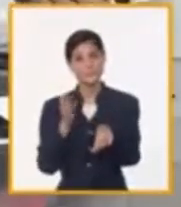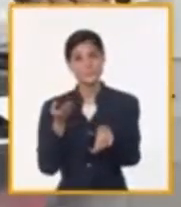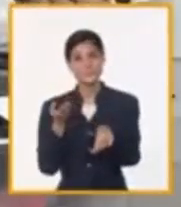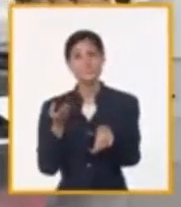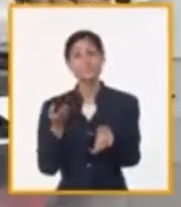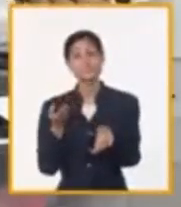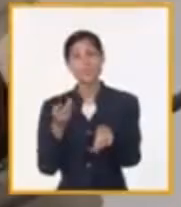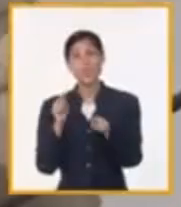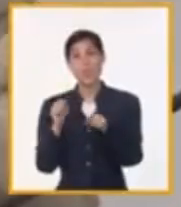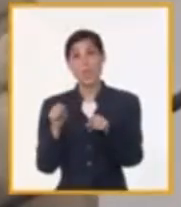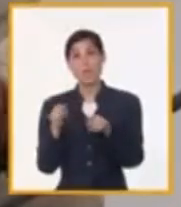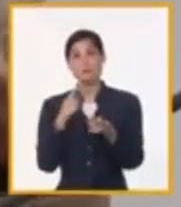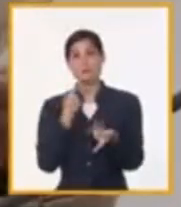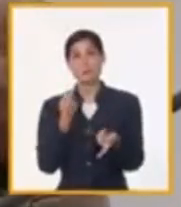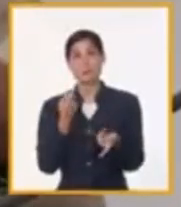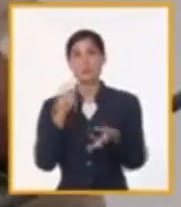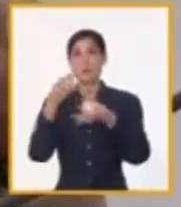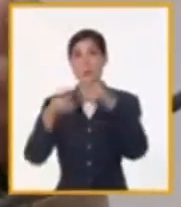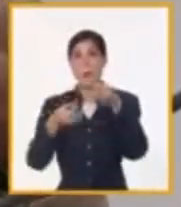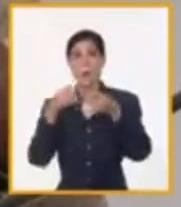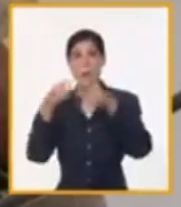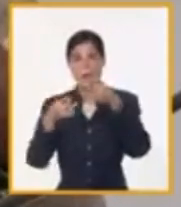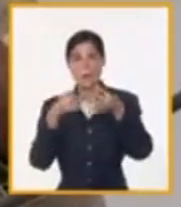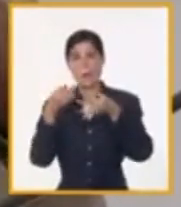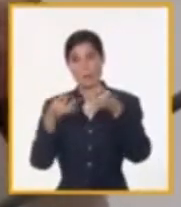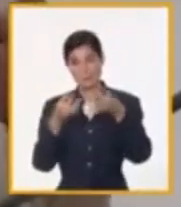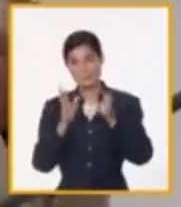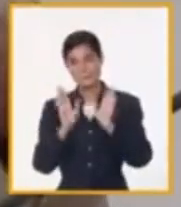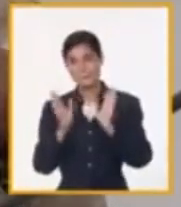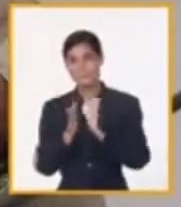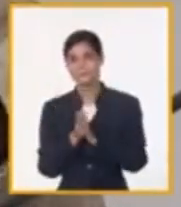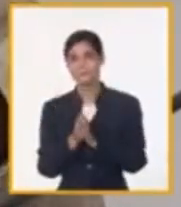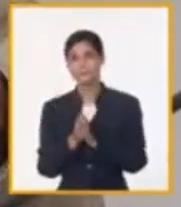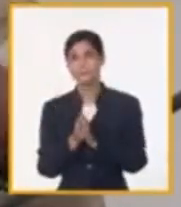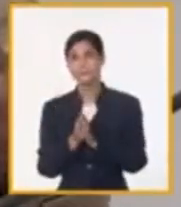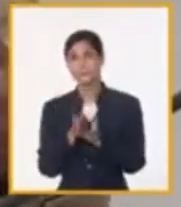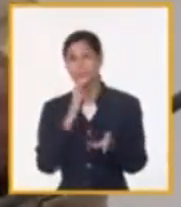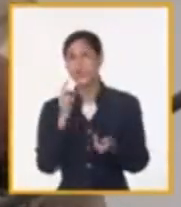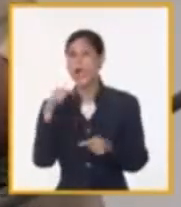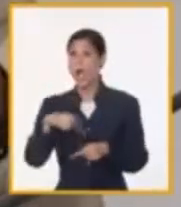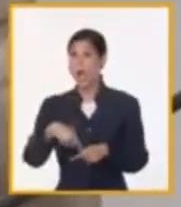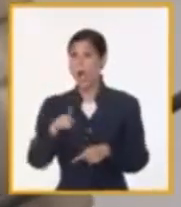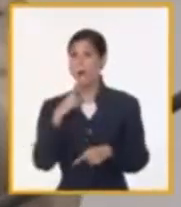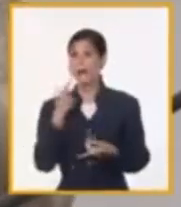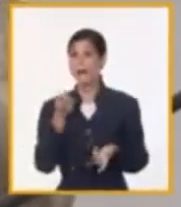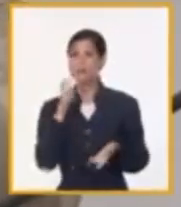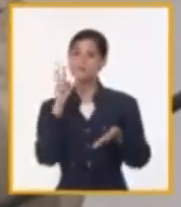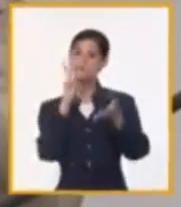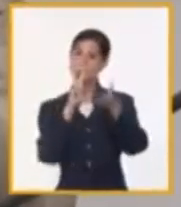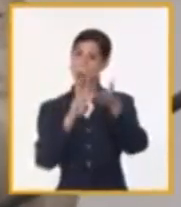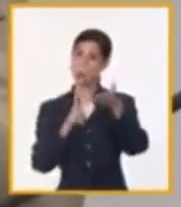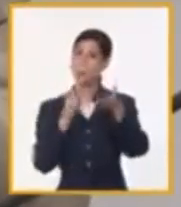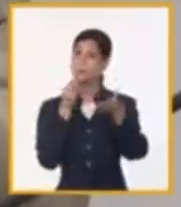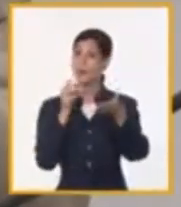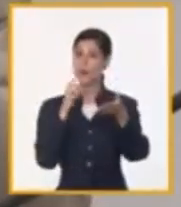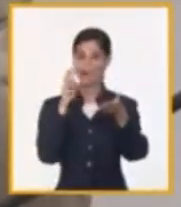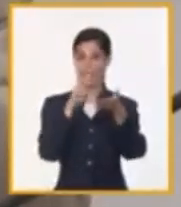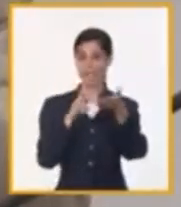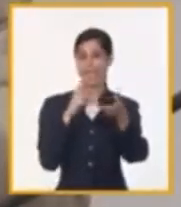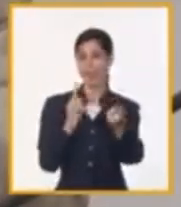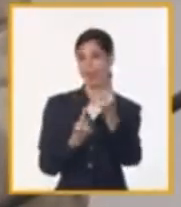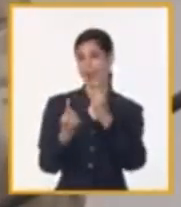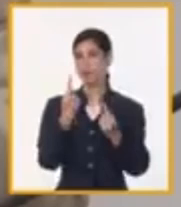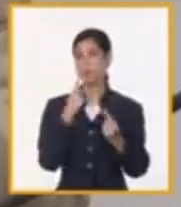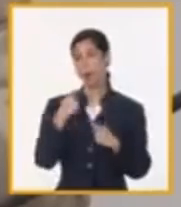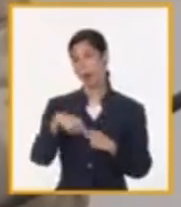tendríamos necesidad de estar tú sabes que en otros tiempos aquí se leían se podían leer cosas y todo no